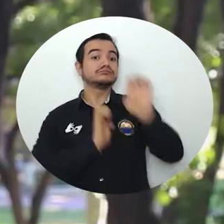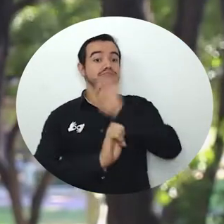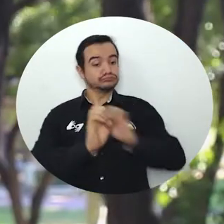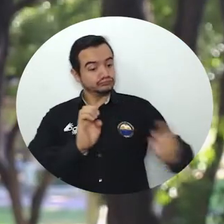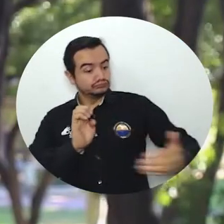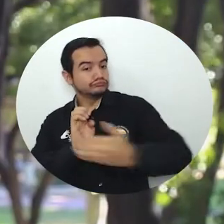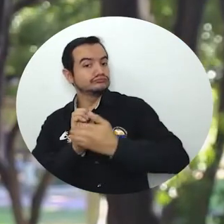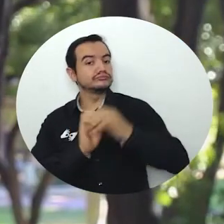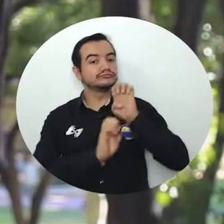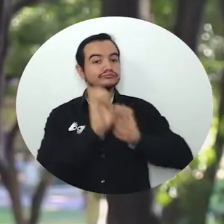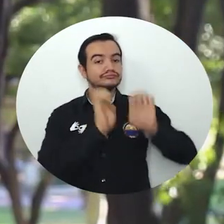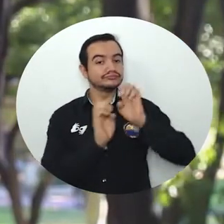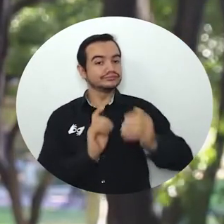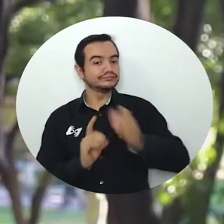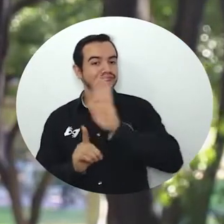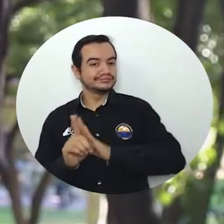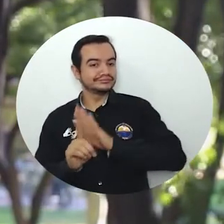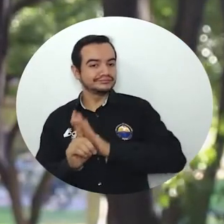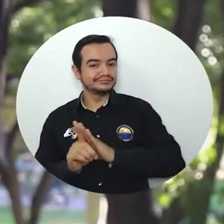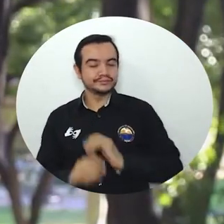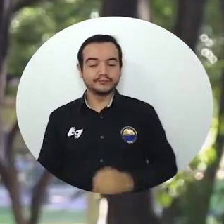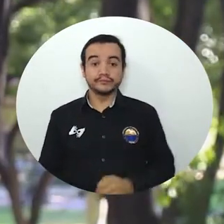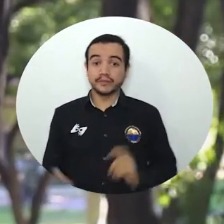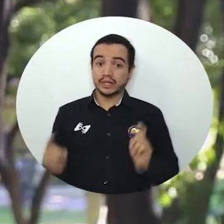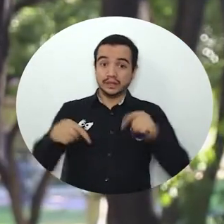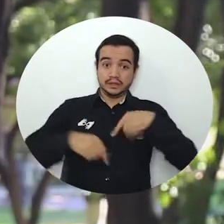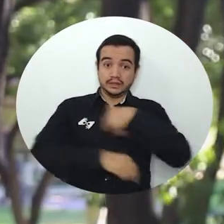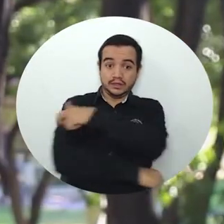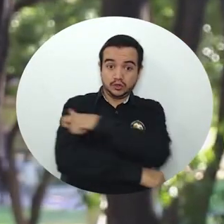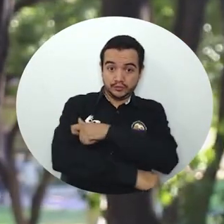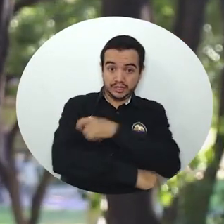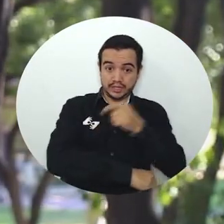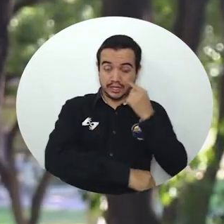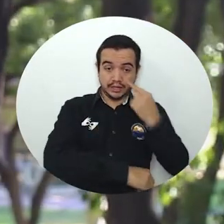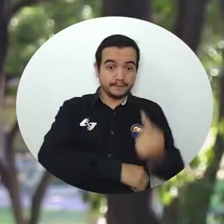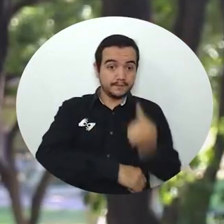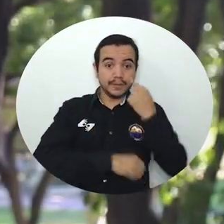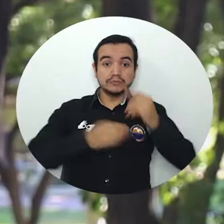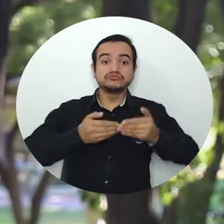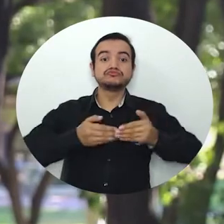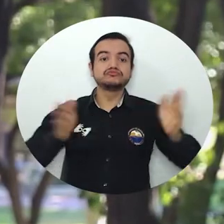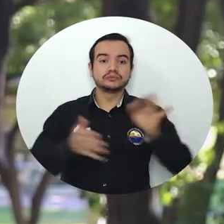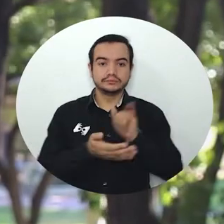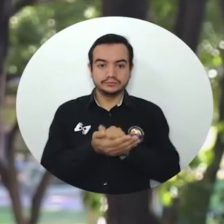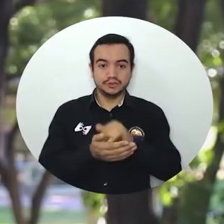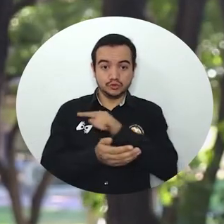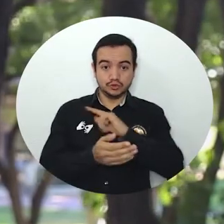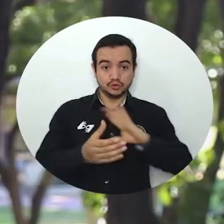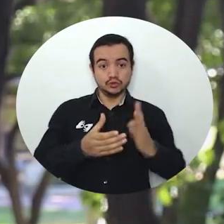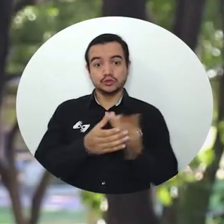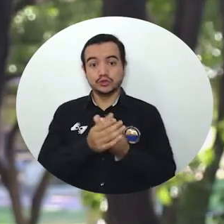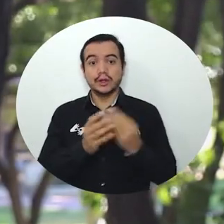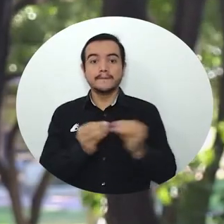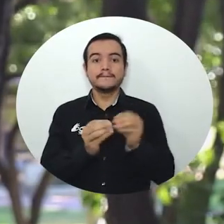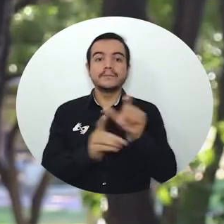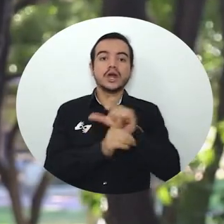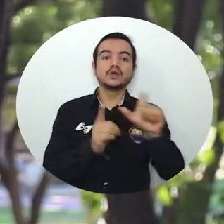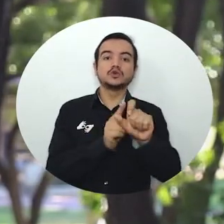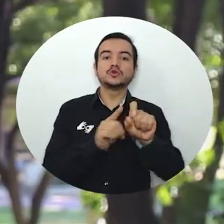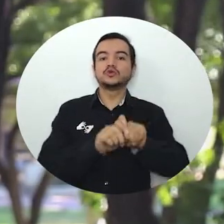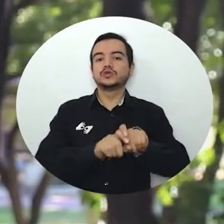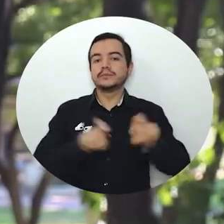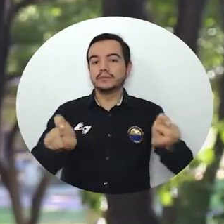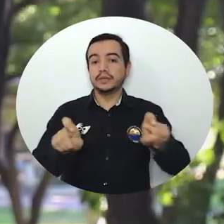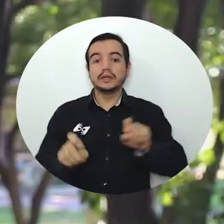Comité de esta resolución rectoral, donde se formaliza la creación del Comité de Inclusión e